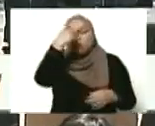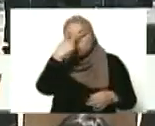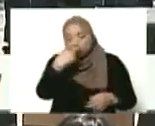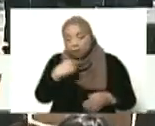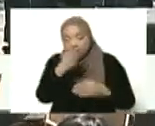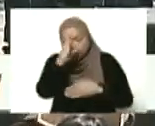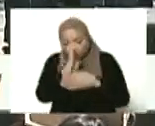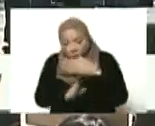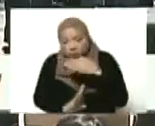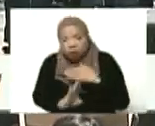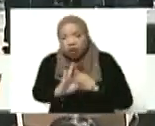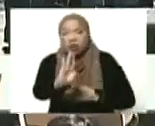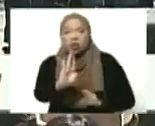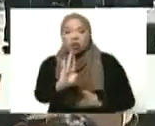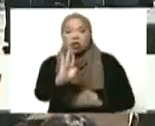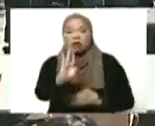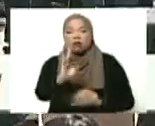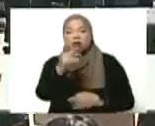desprendiéndonos de nuestras miserias,